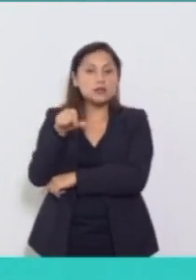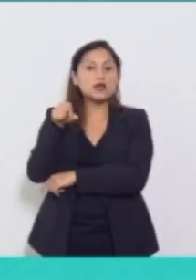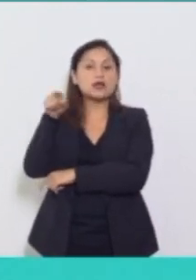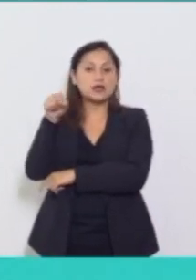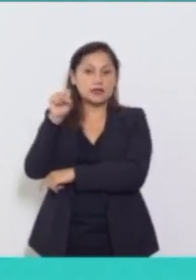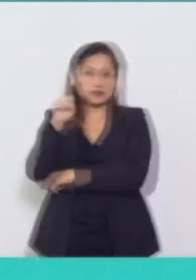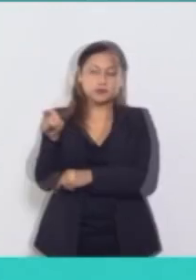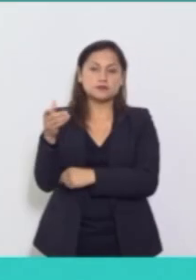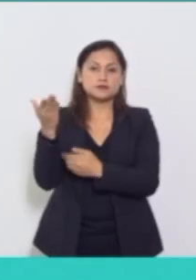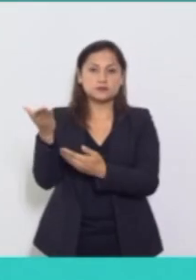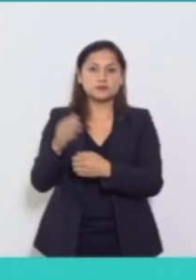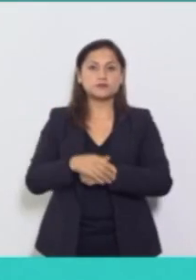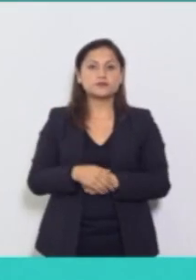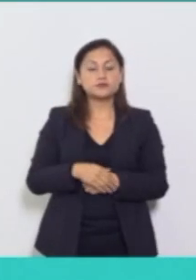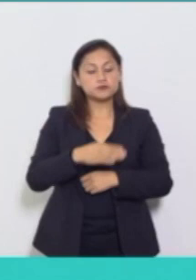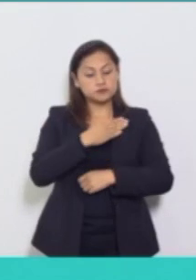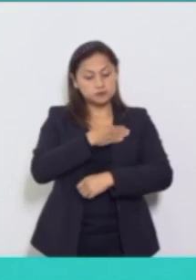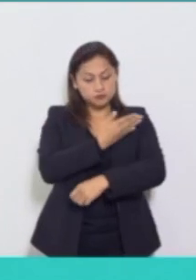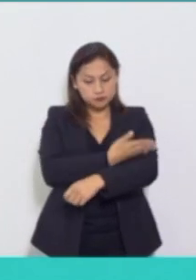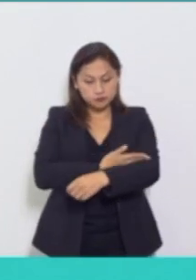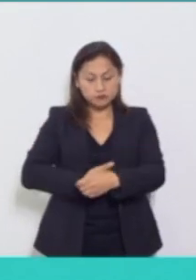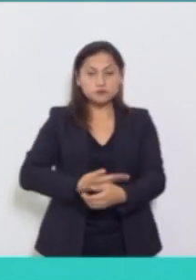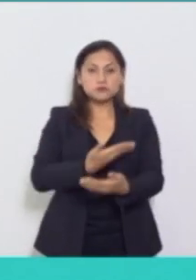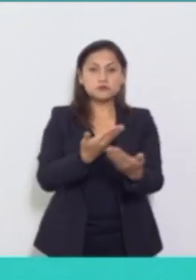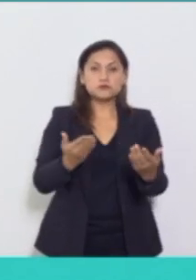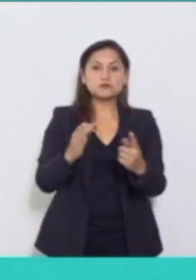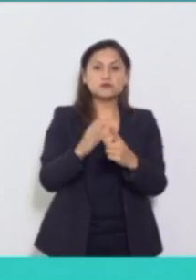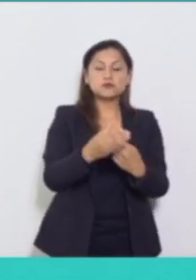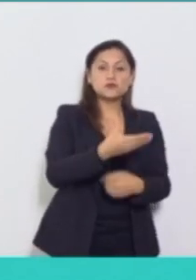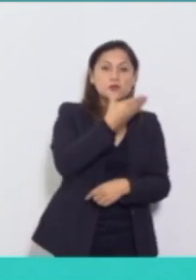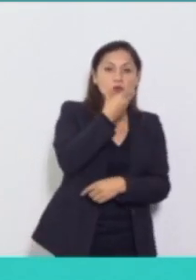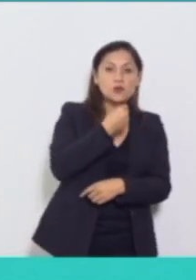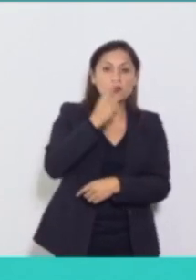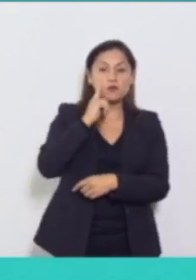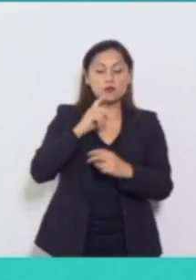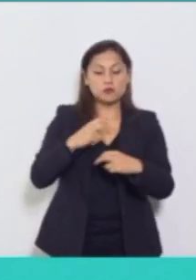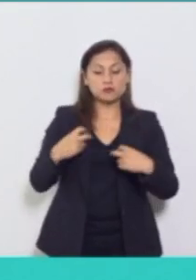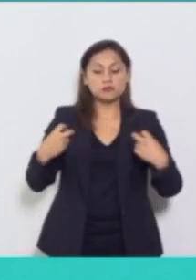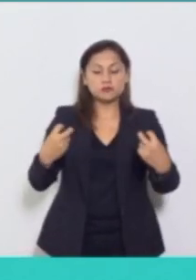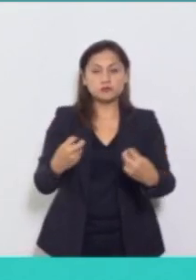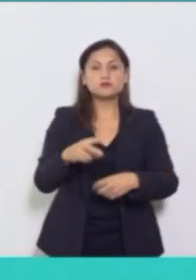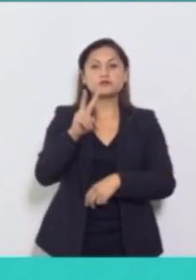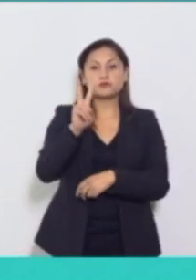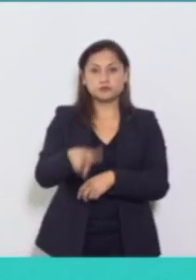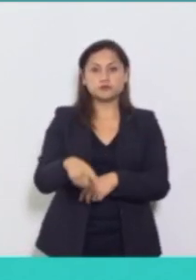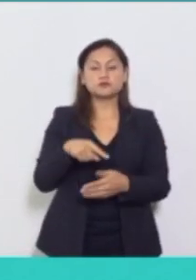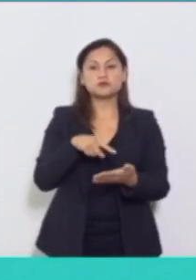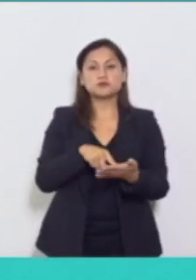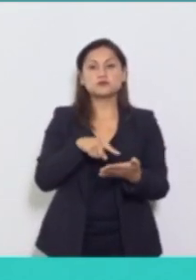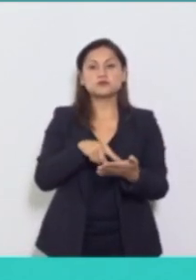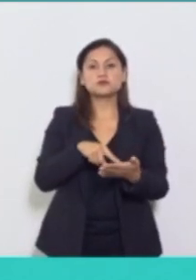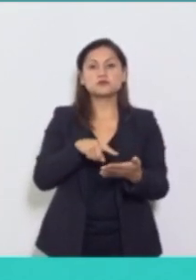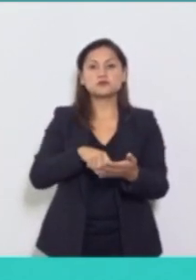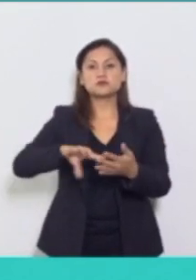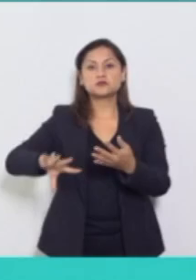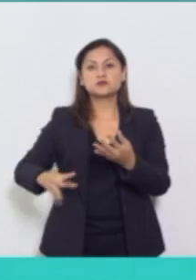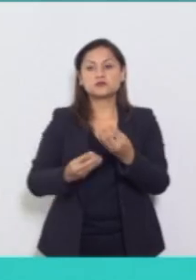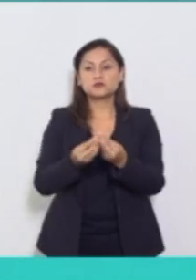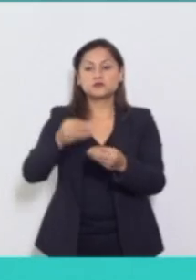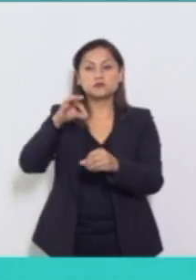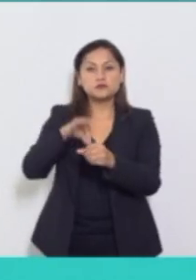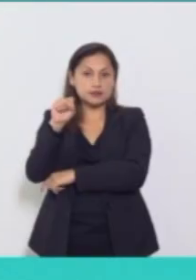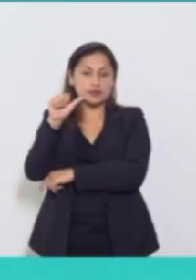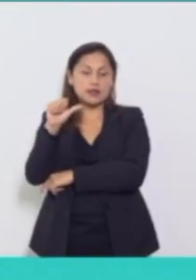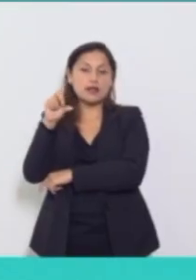es un bien para comercializar en el que se detallan características como la descripción, presentación y marca. Además, expuso que la información proporcionada no